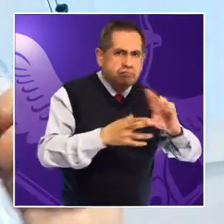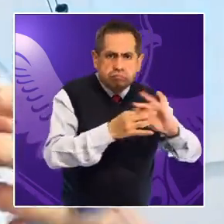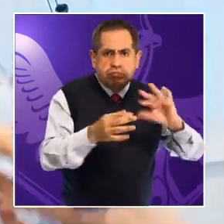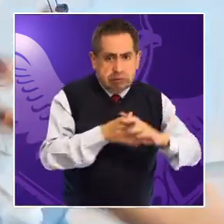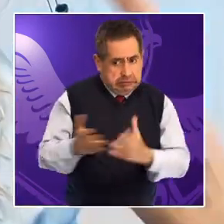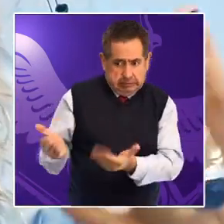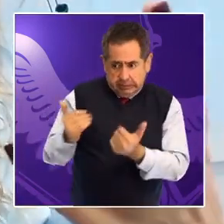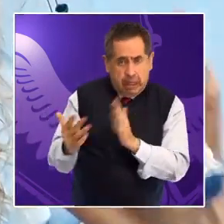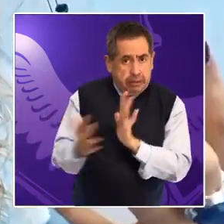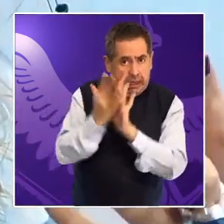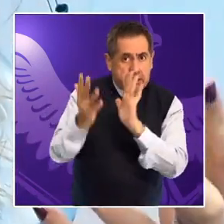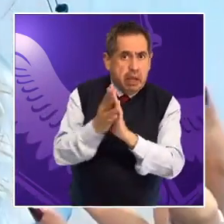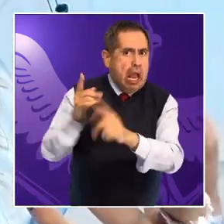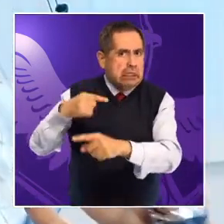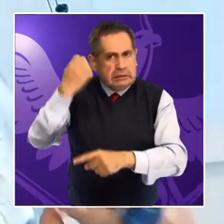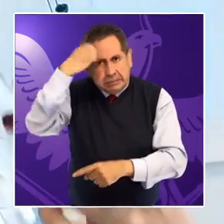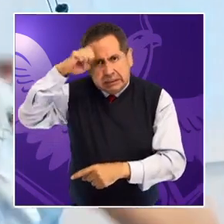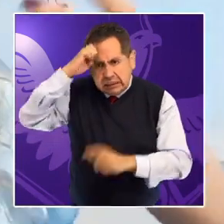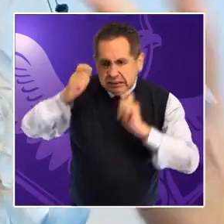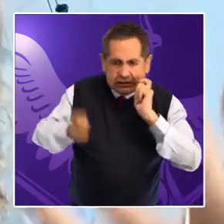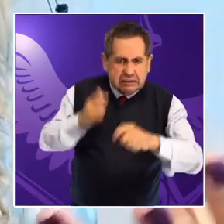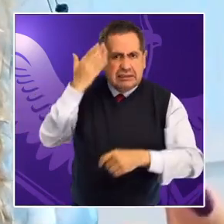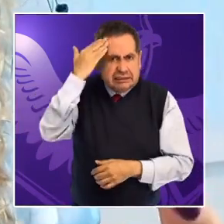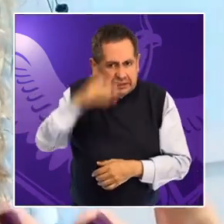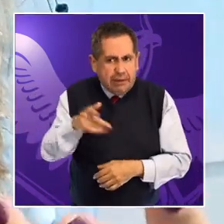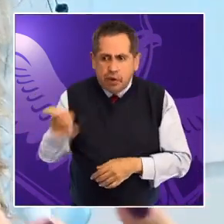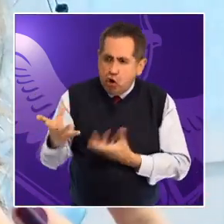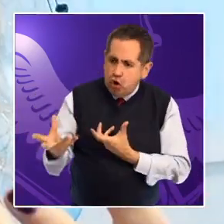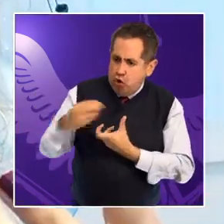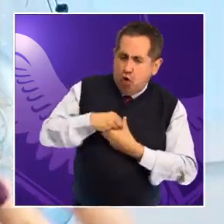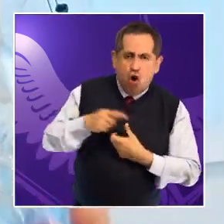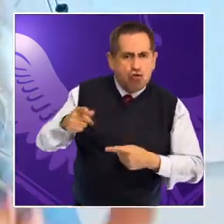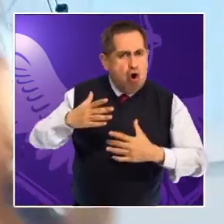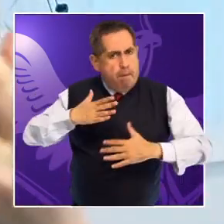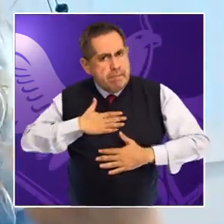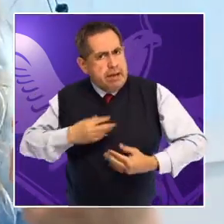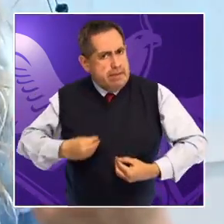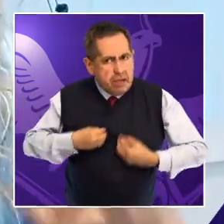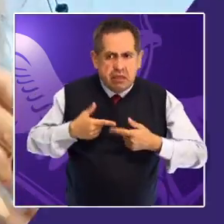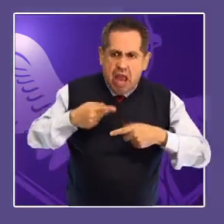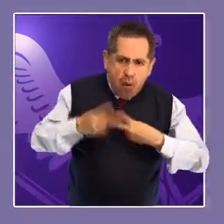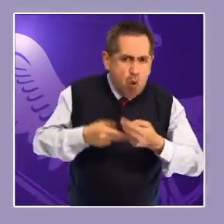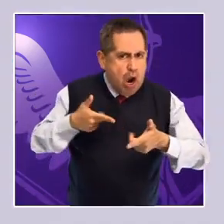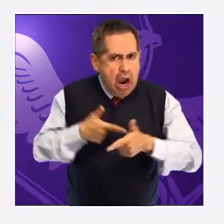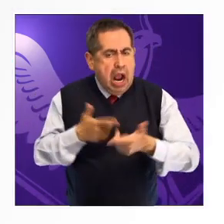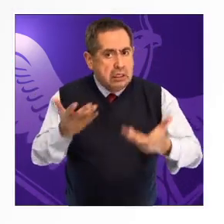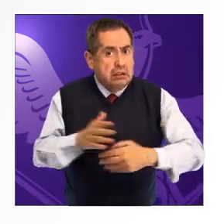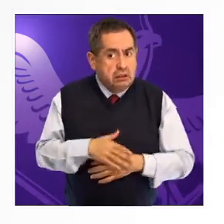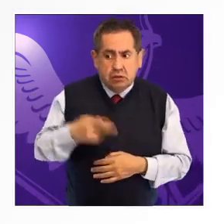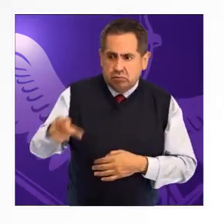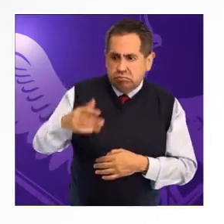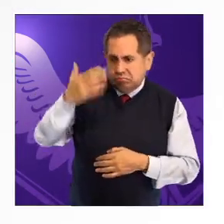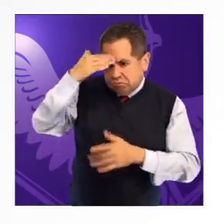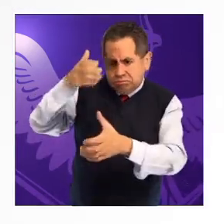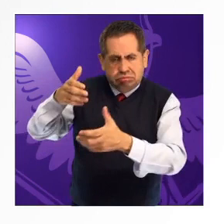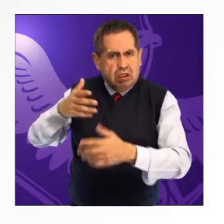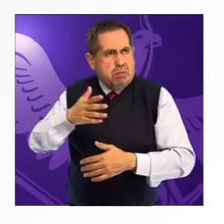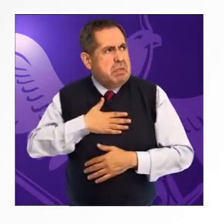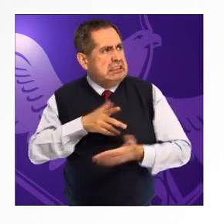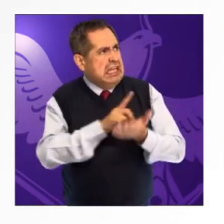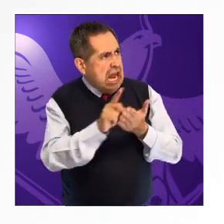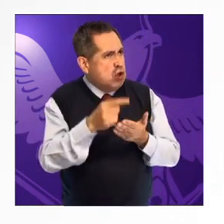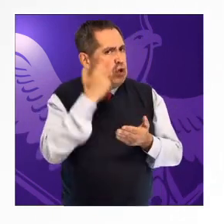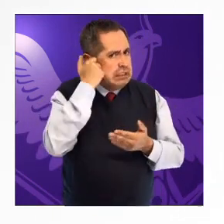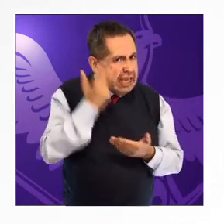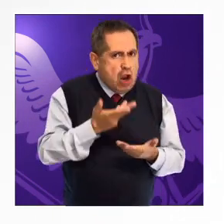toma de decisiones, que puedan visibilizarlas, que puedan ofrecer respuestas a las crisis, que puedan demostrar con su expertise, ¿no? Con lo que